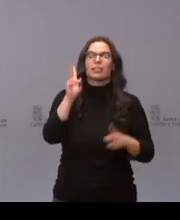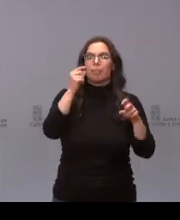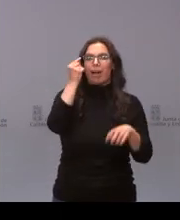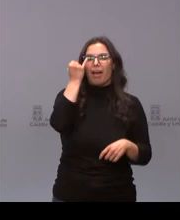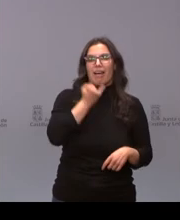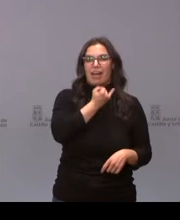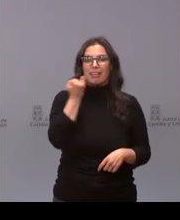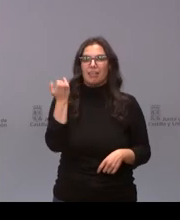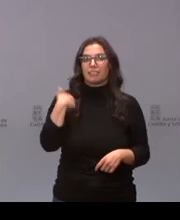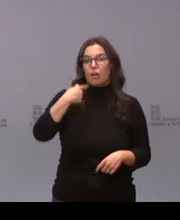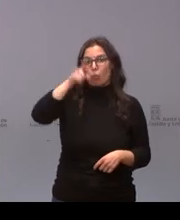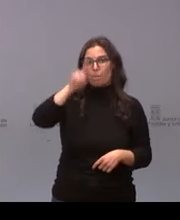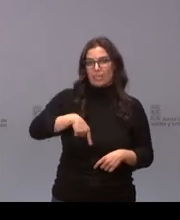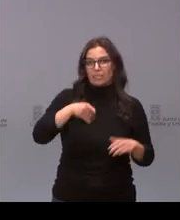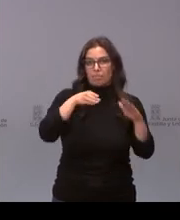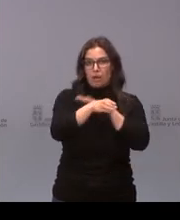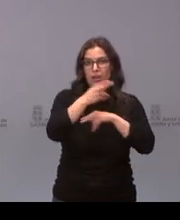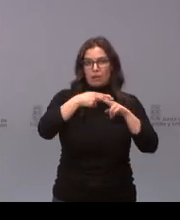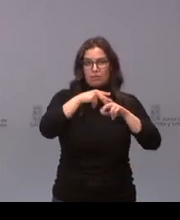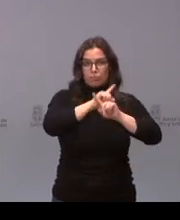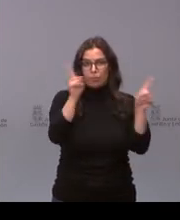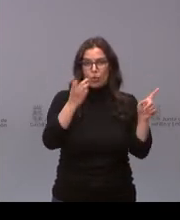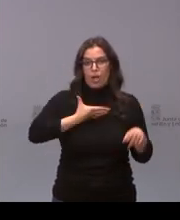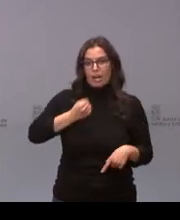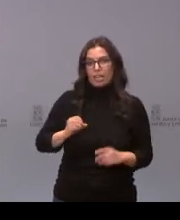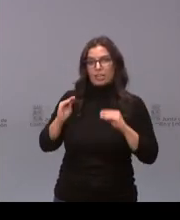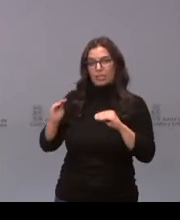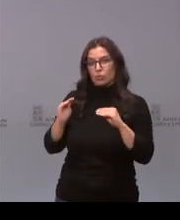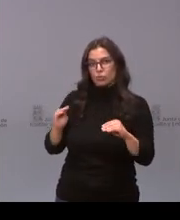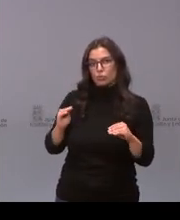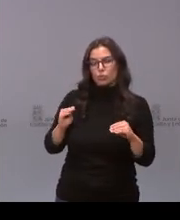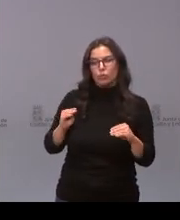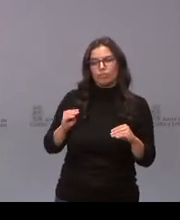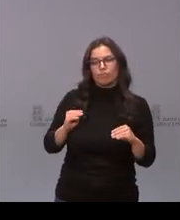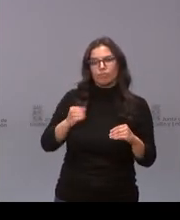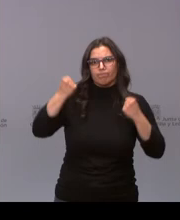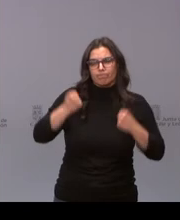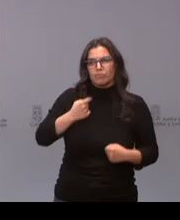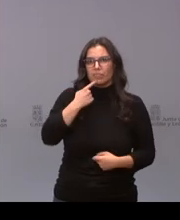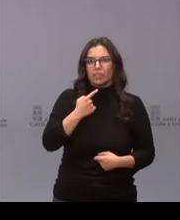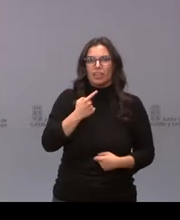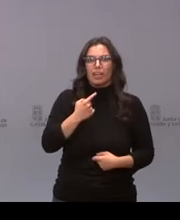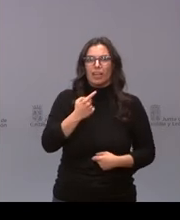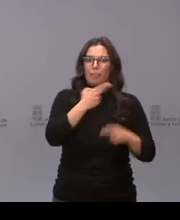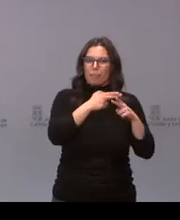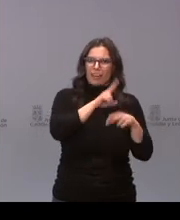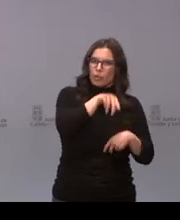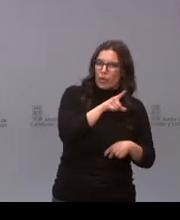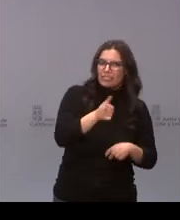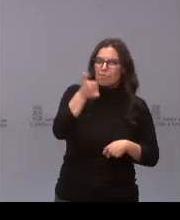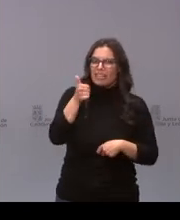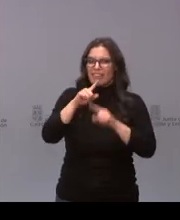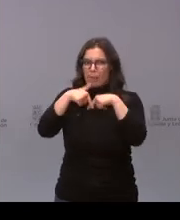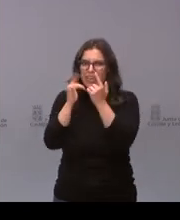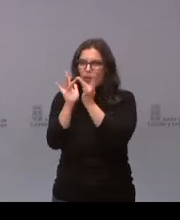lleva un mes con la hostelería cerrada. El alcalde insiste en que no tiene tanto que ver con la hostelería, sino que son más contagios familiares. No sé si se está pensando